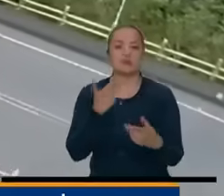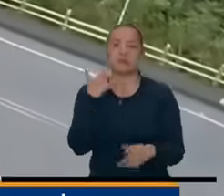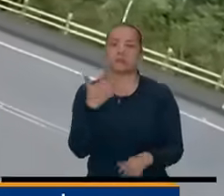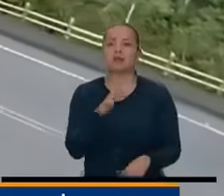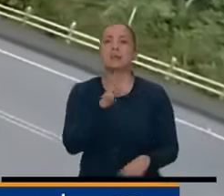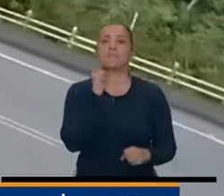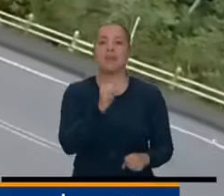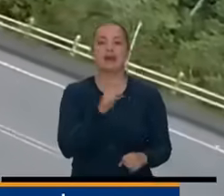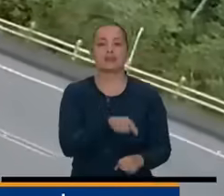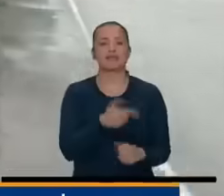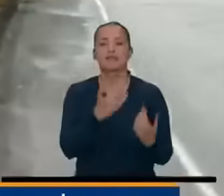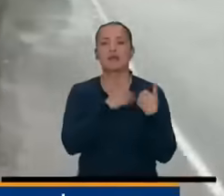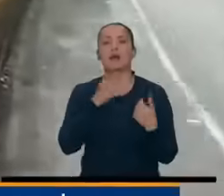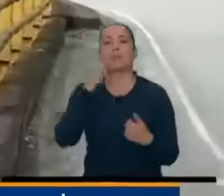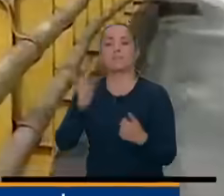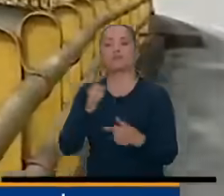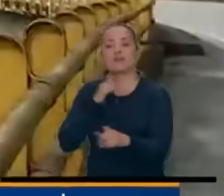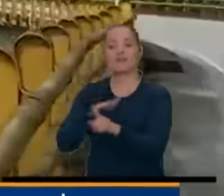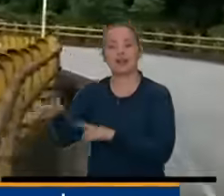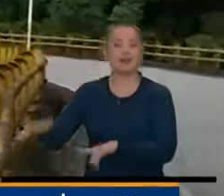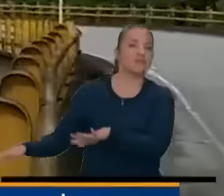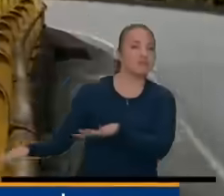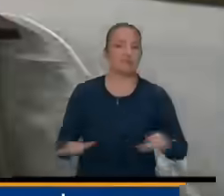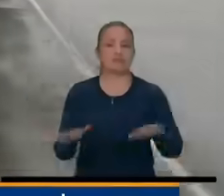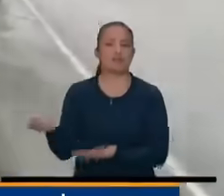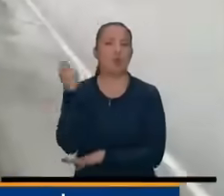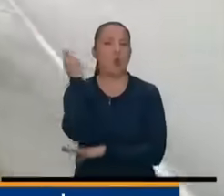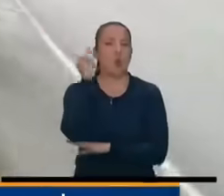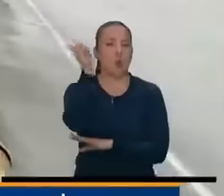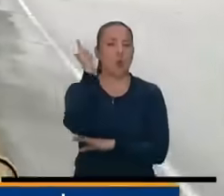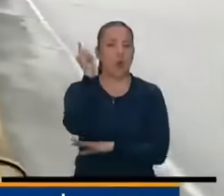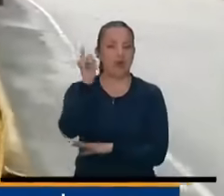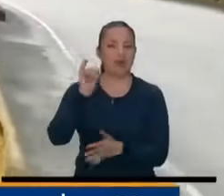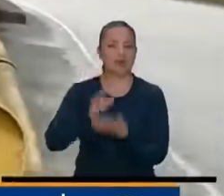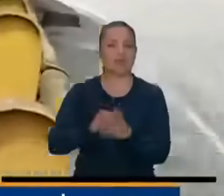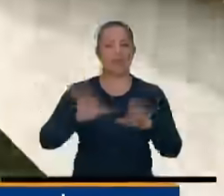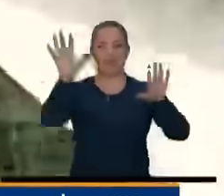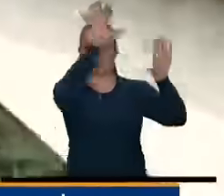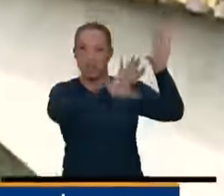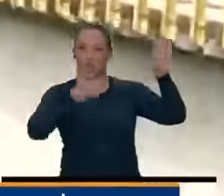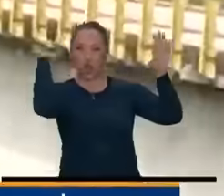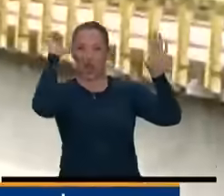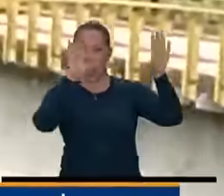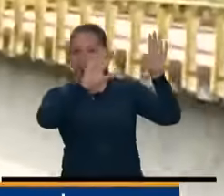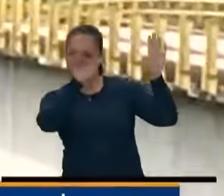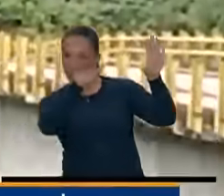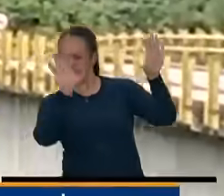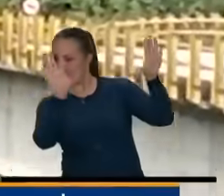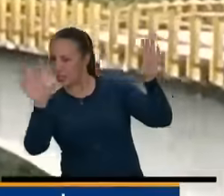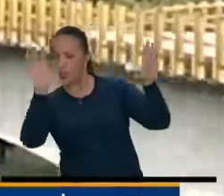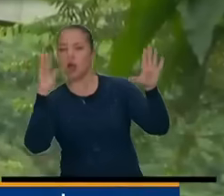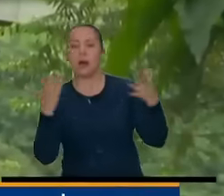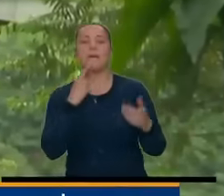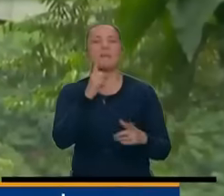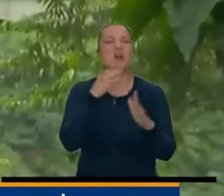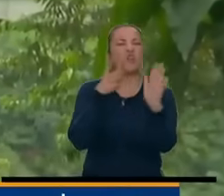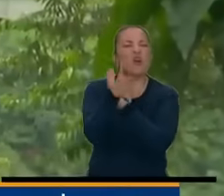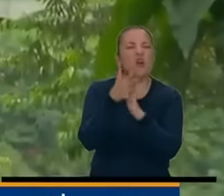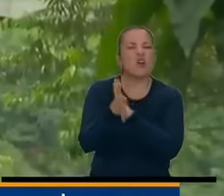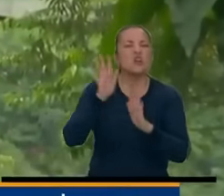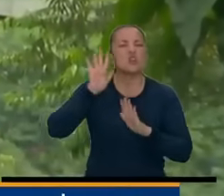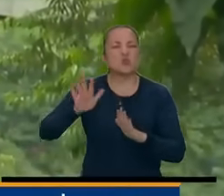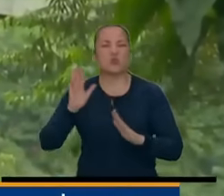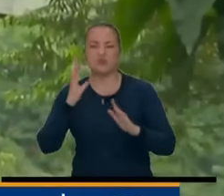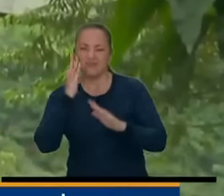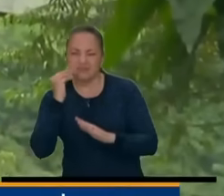haber incidido, el sismo del pasado jueves que sacudió el centro oriente del país. ¿Pero qué dicen los expertos y analistas